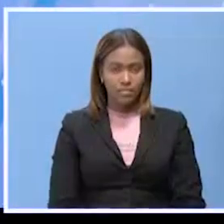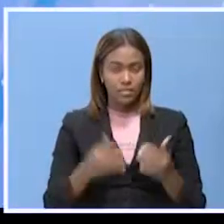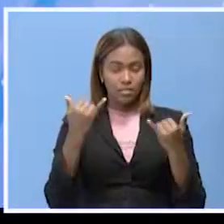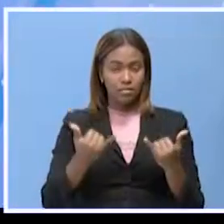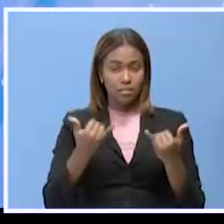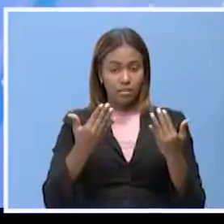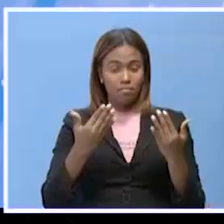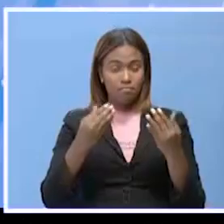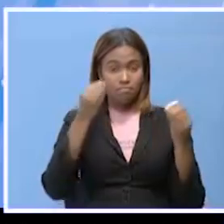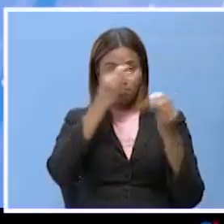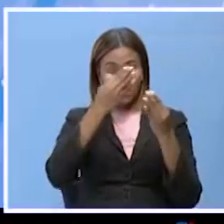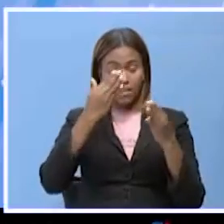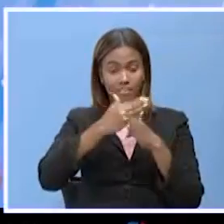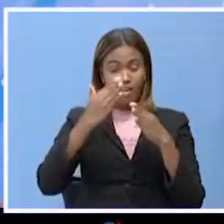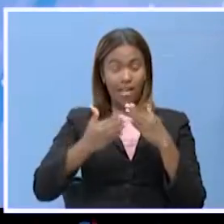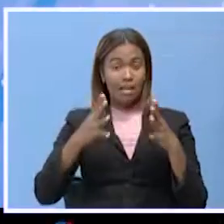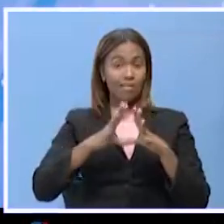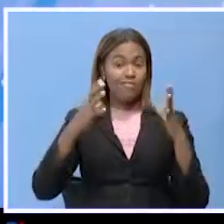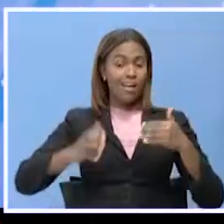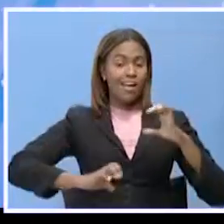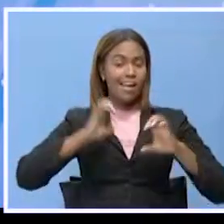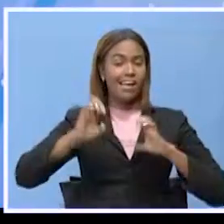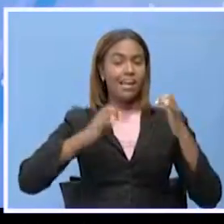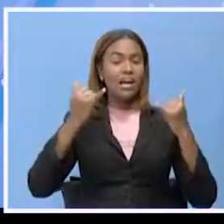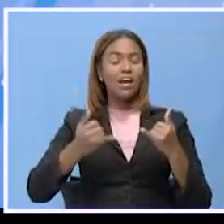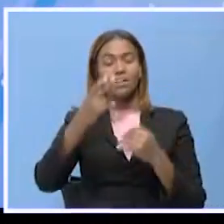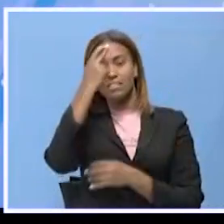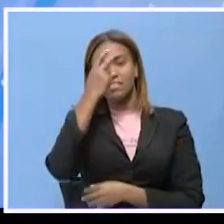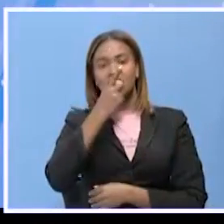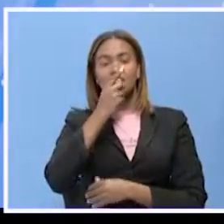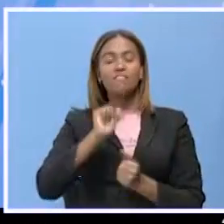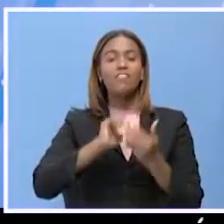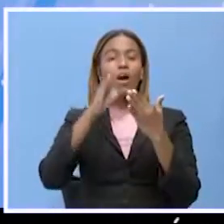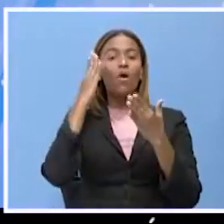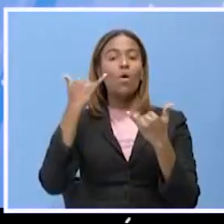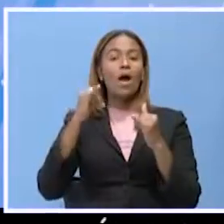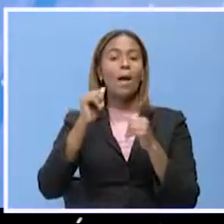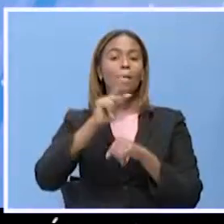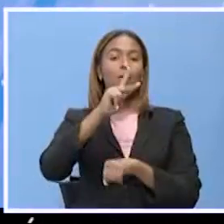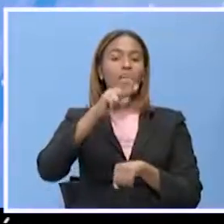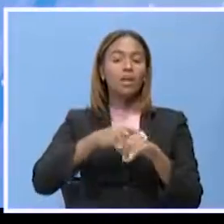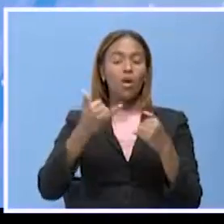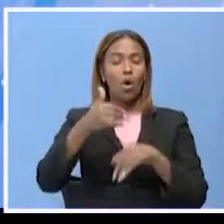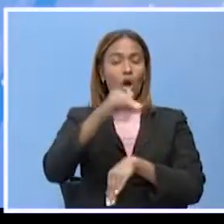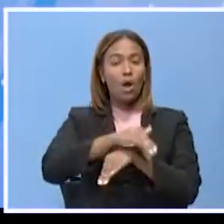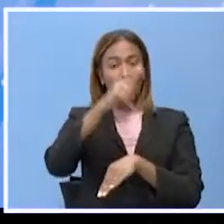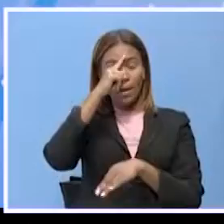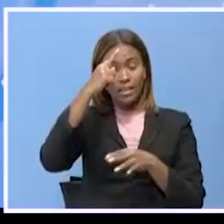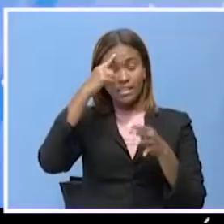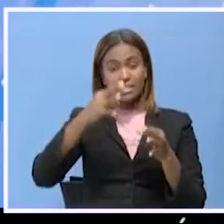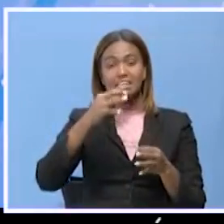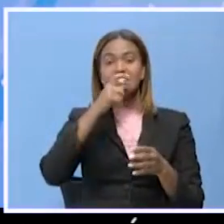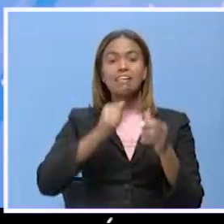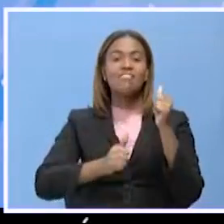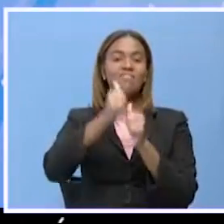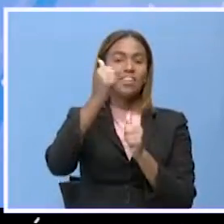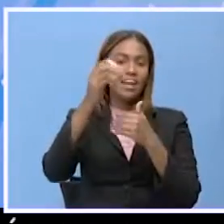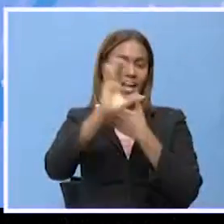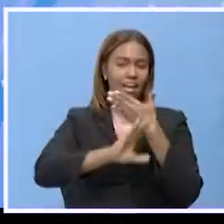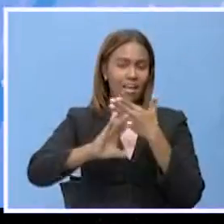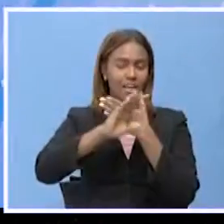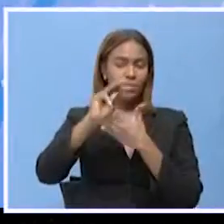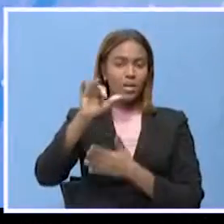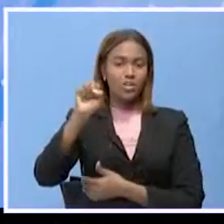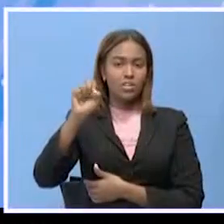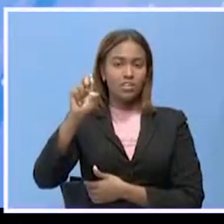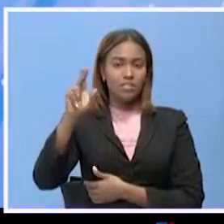Después de una jornada semifinal muy emocionante, la República Dominicana se enfrentará a Puerto Rico esta noche para definir el campeón de la Serie del Caribe,